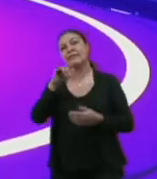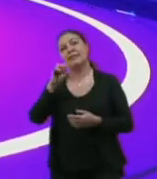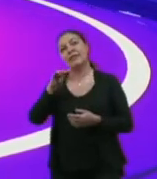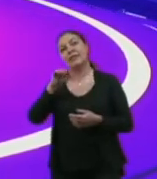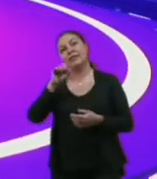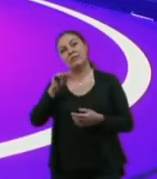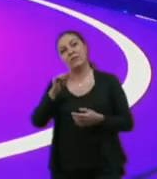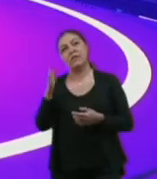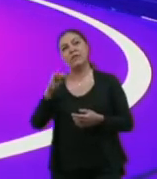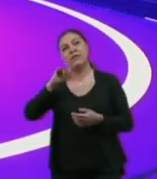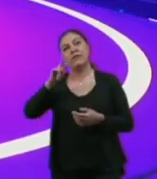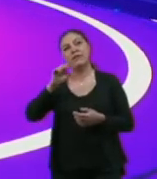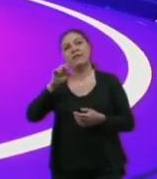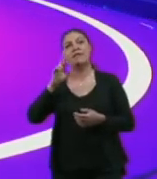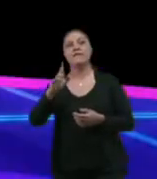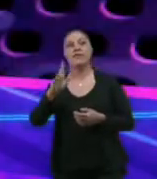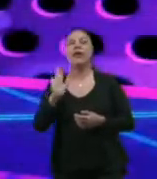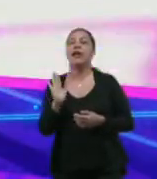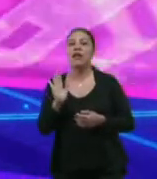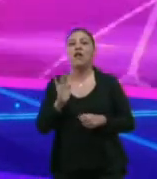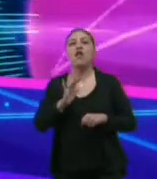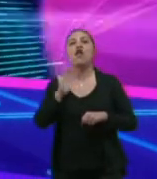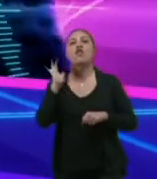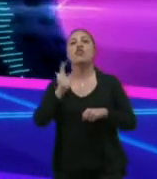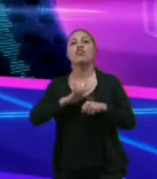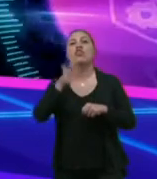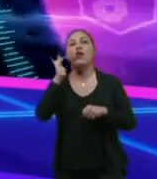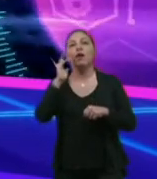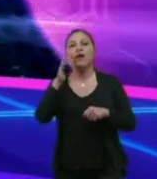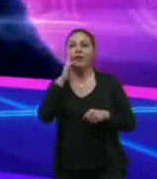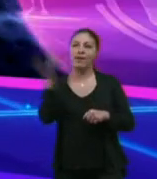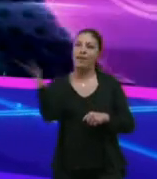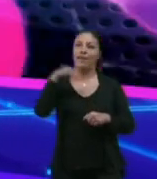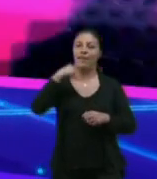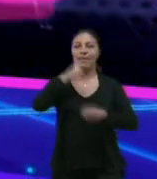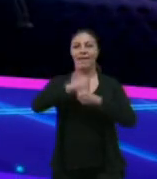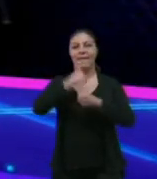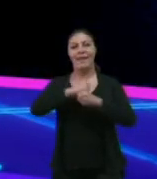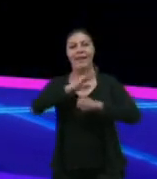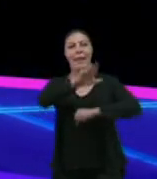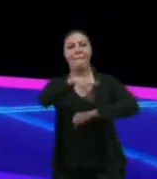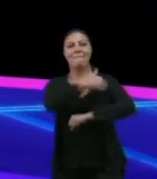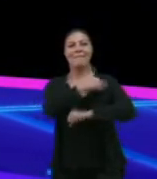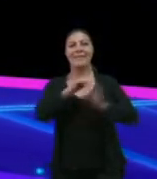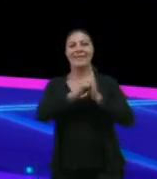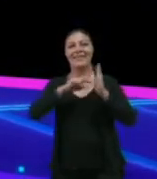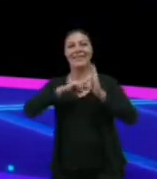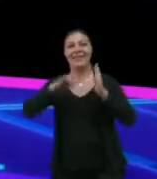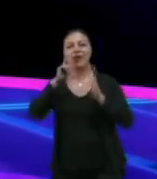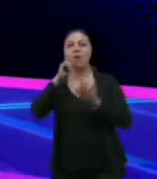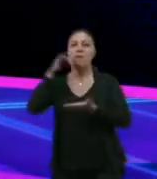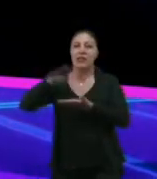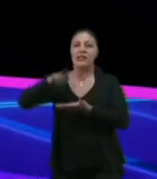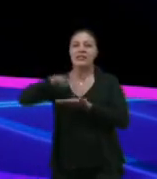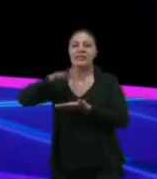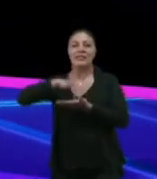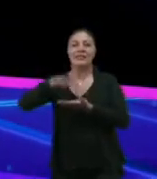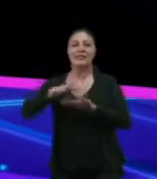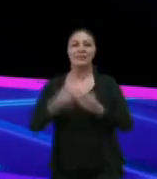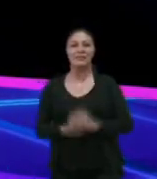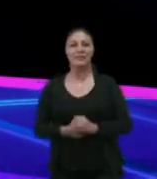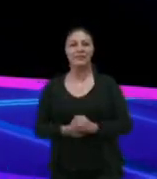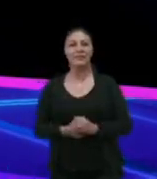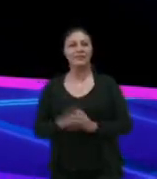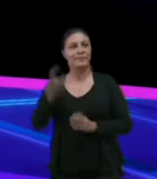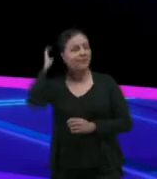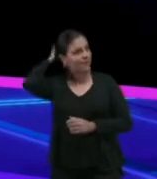javier nos va a tocar ponerle un escritorio en el mintic porque mejor dicho han participado muchísimo en estos paneles bueno señores en